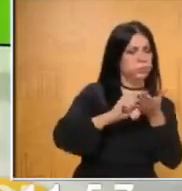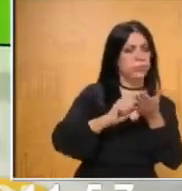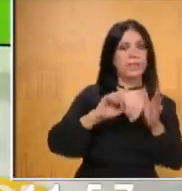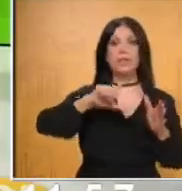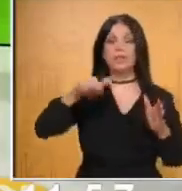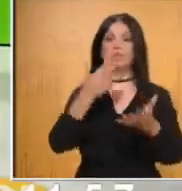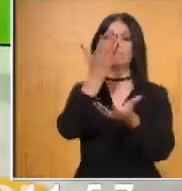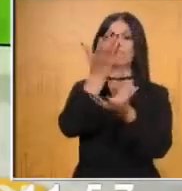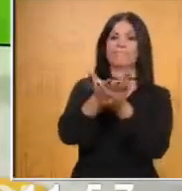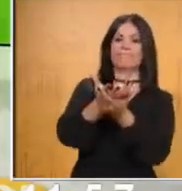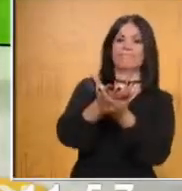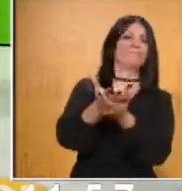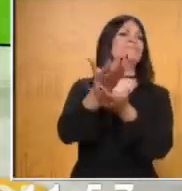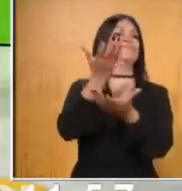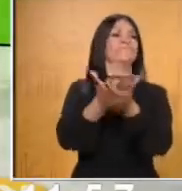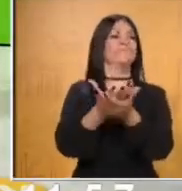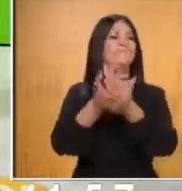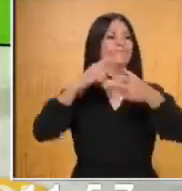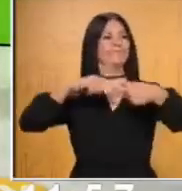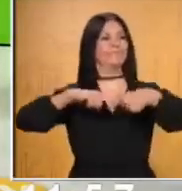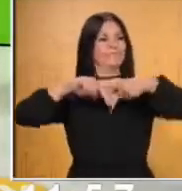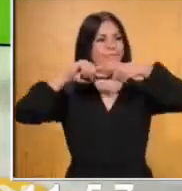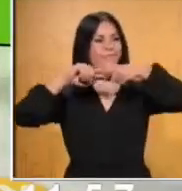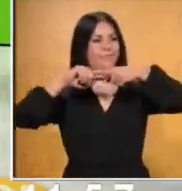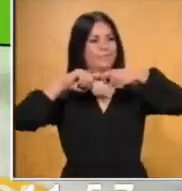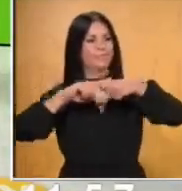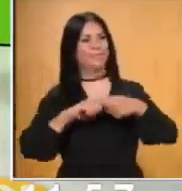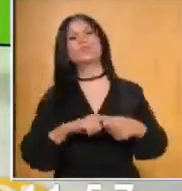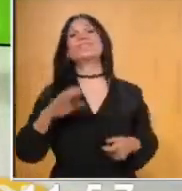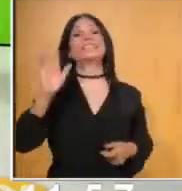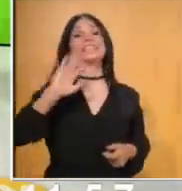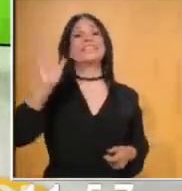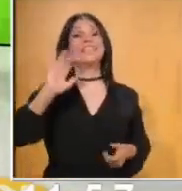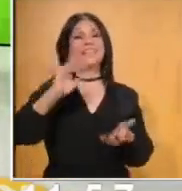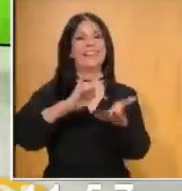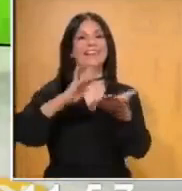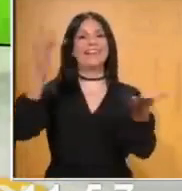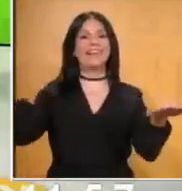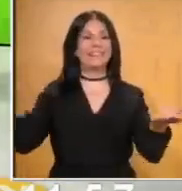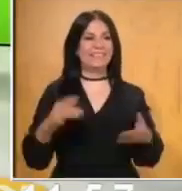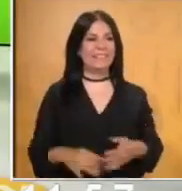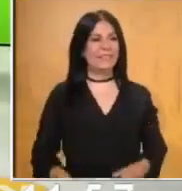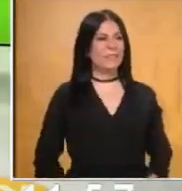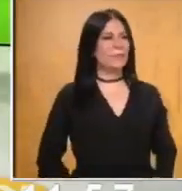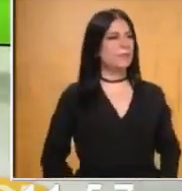casita para tener un estado óptimo de salud. Hola, hola, gracias, muchísimas